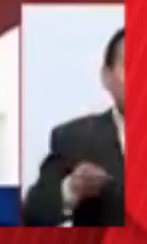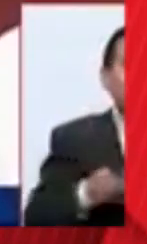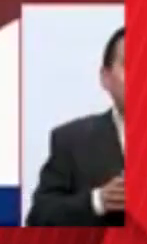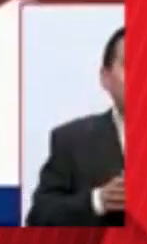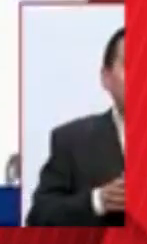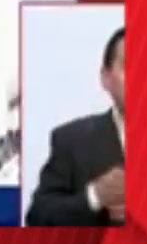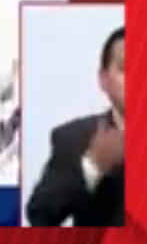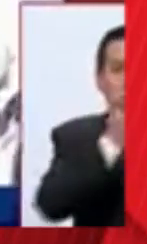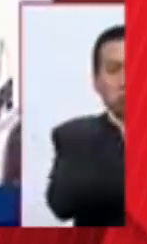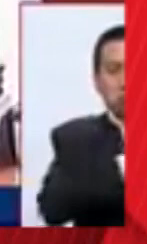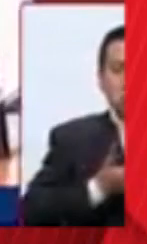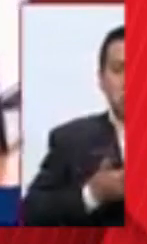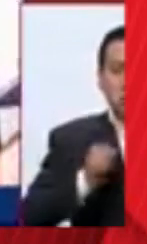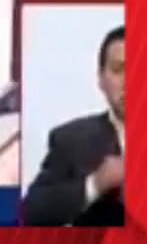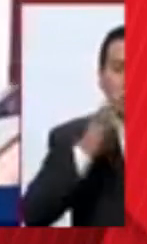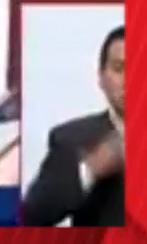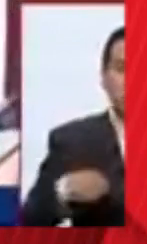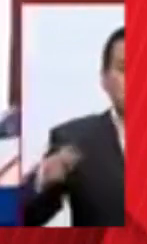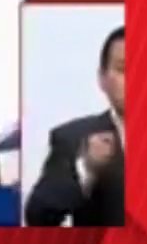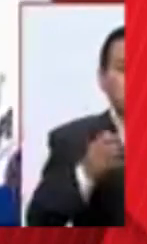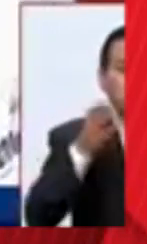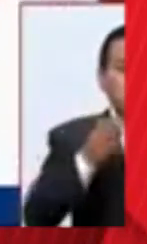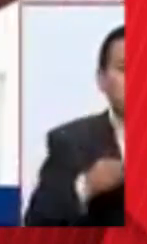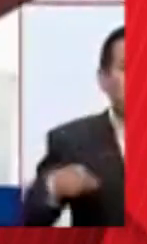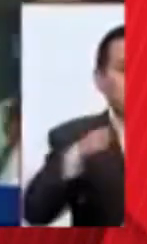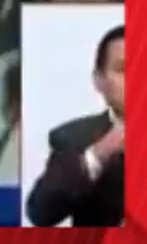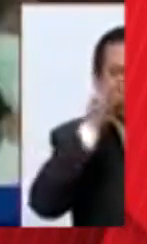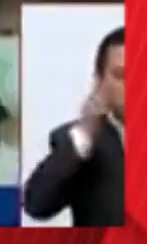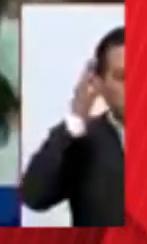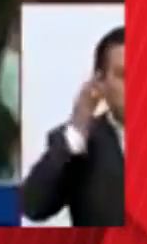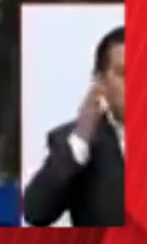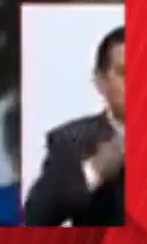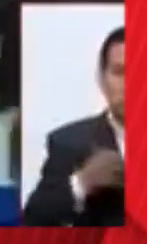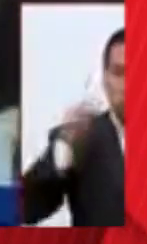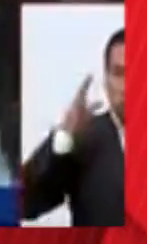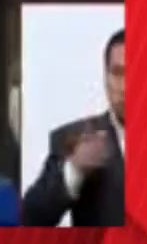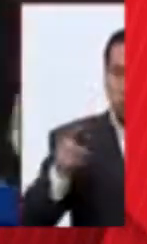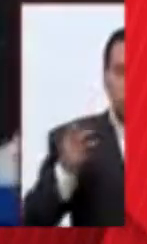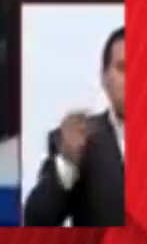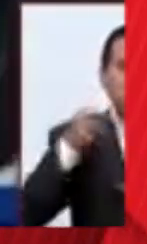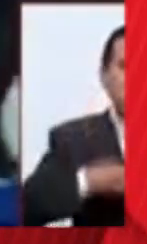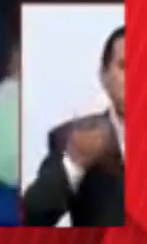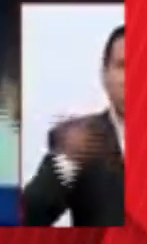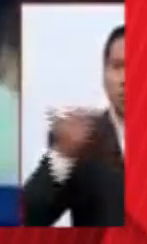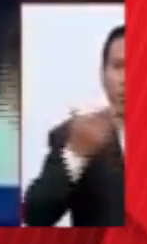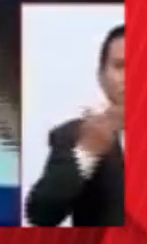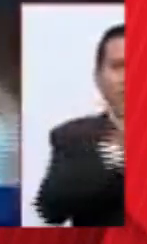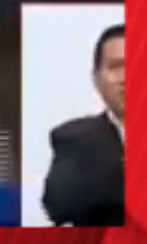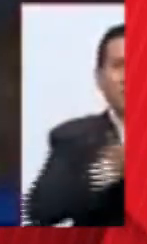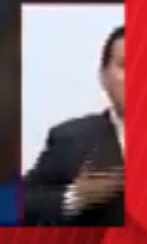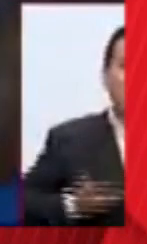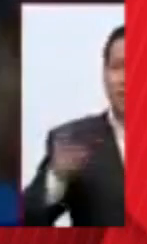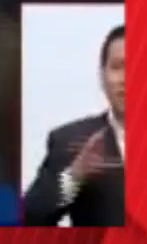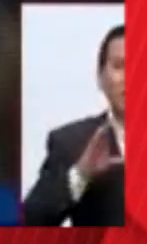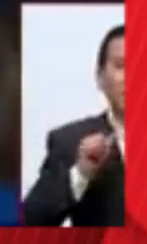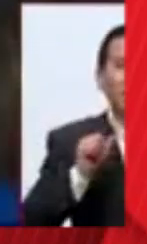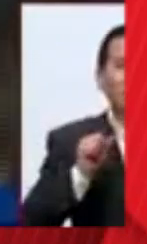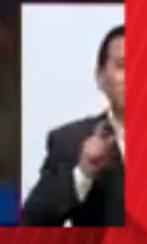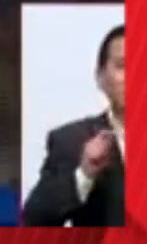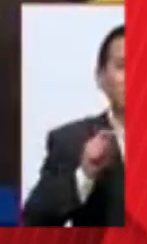Presidentes, obreros, transportistas, indígenas, maestros, ahora como Pedro, hermano Pedro